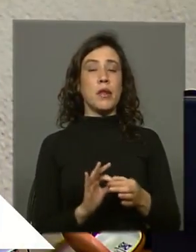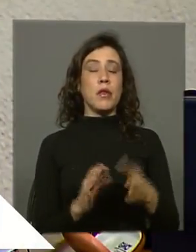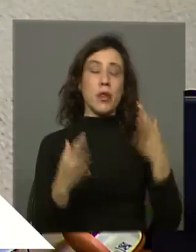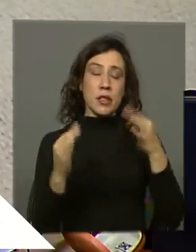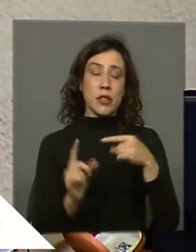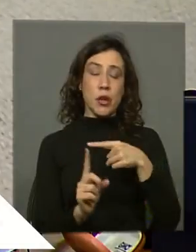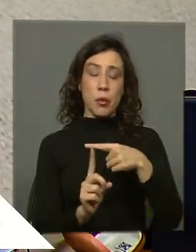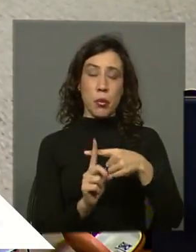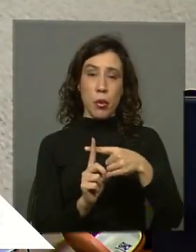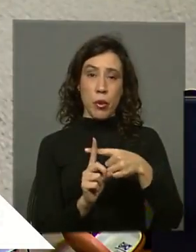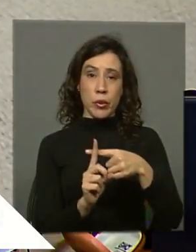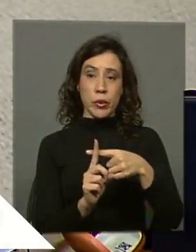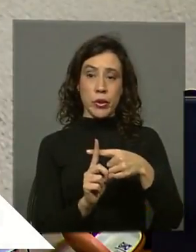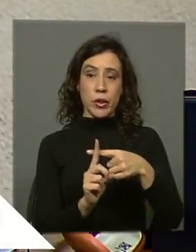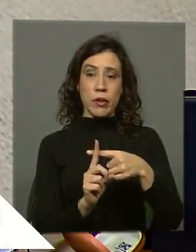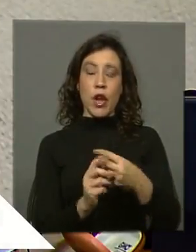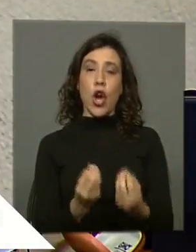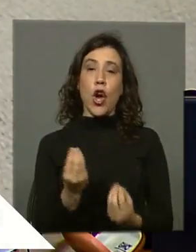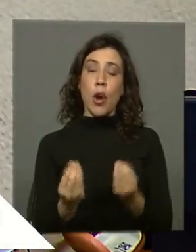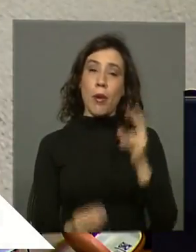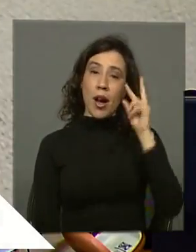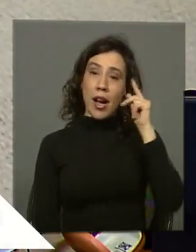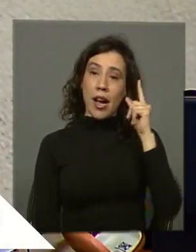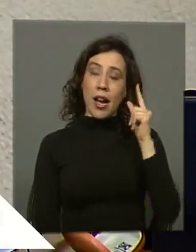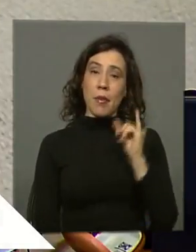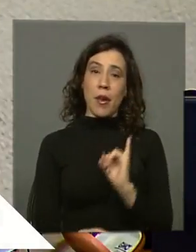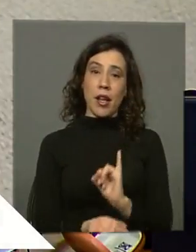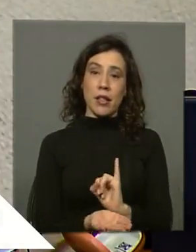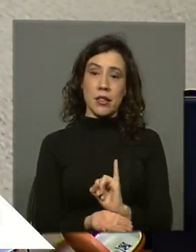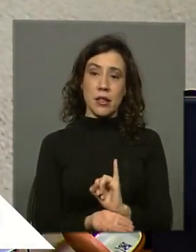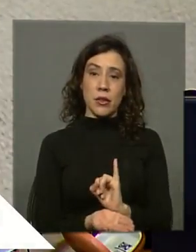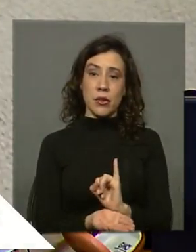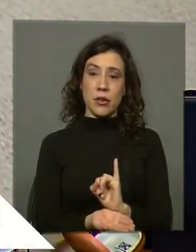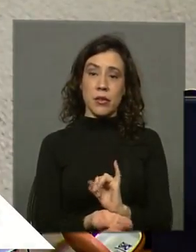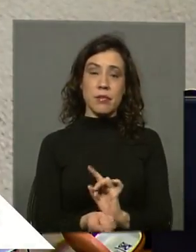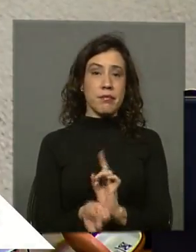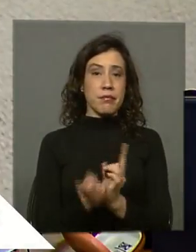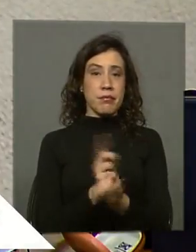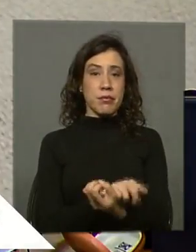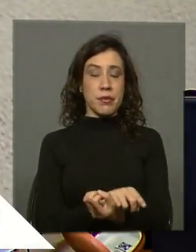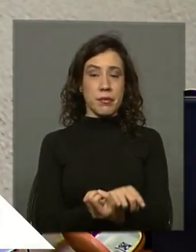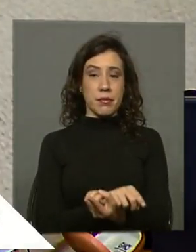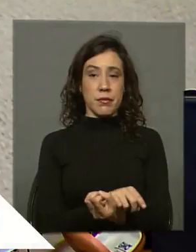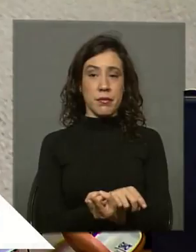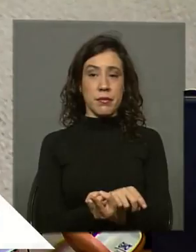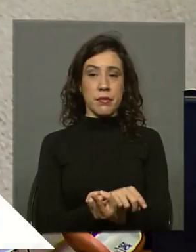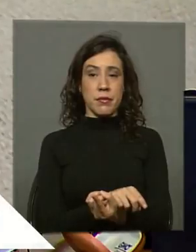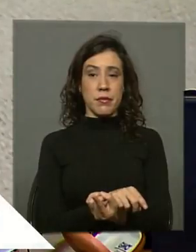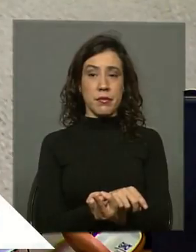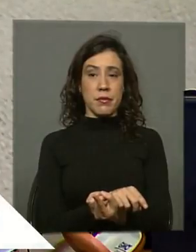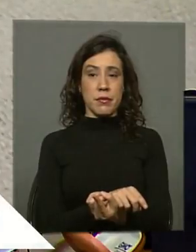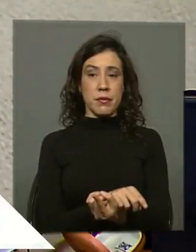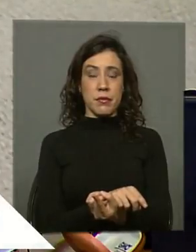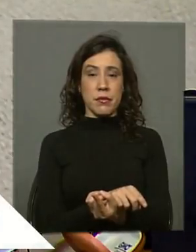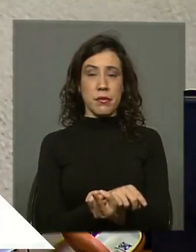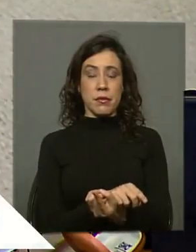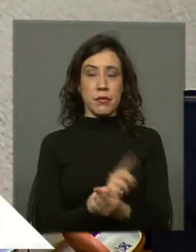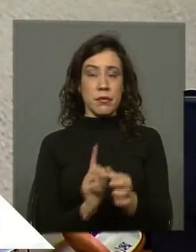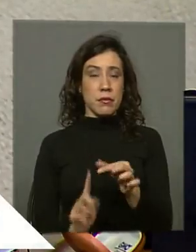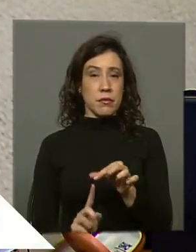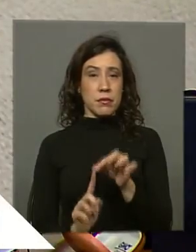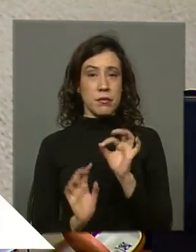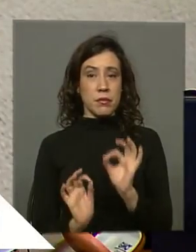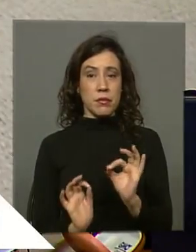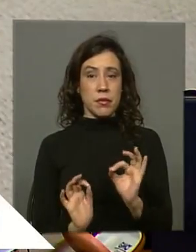positivas a través de cómo vamos creando una institucionalidad pasamos desde desde el desde fondo no es cierto